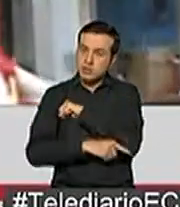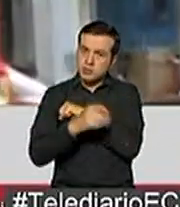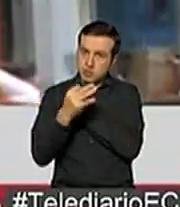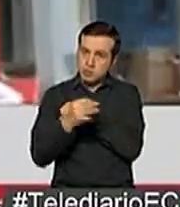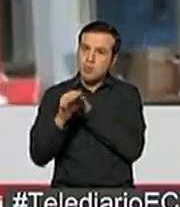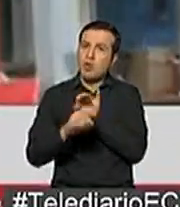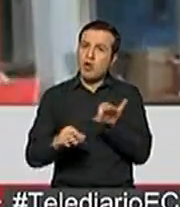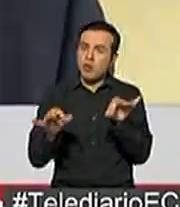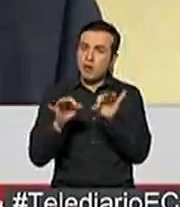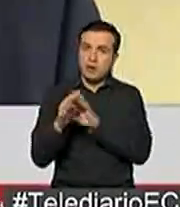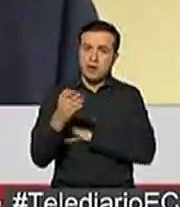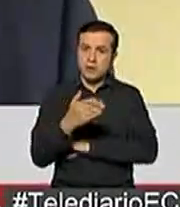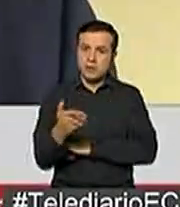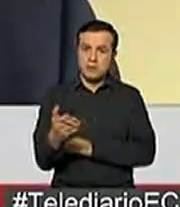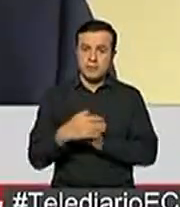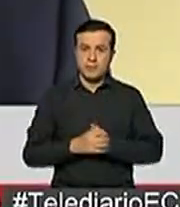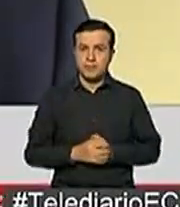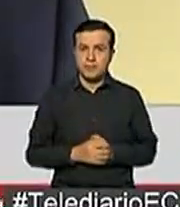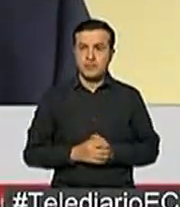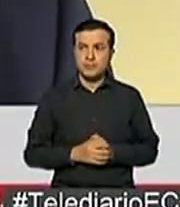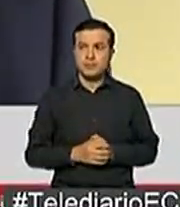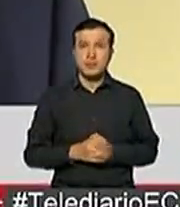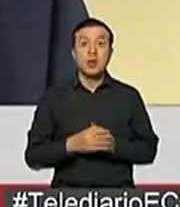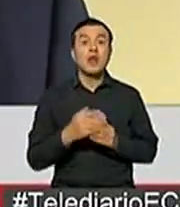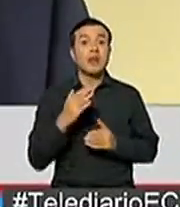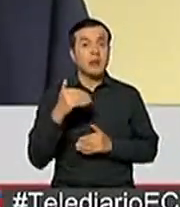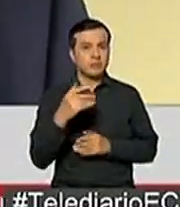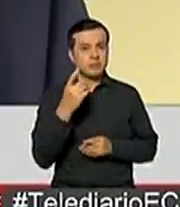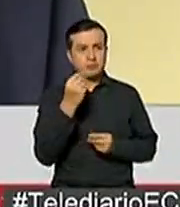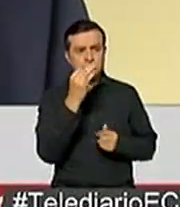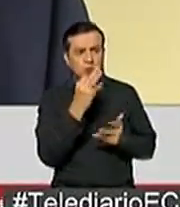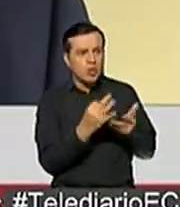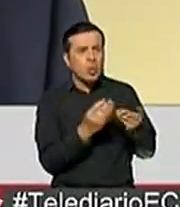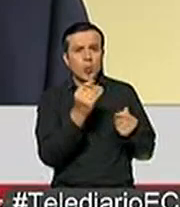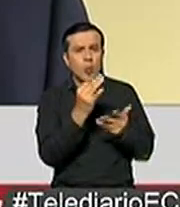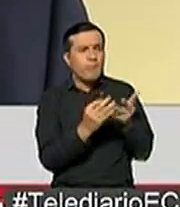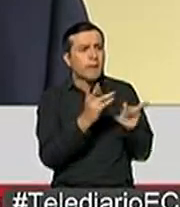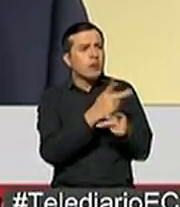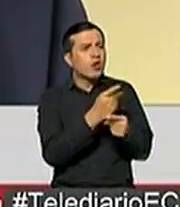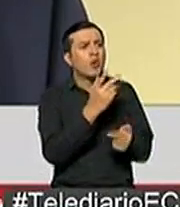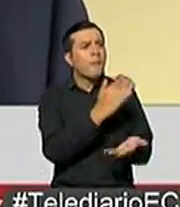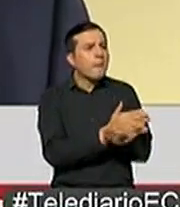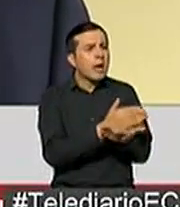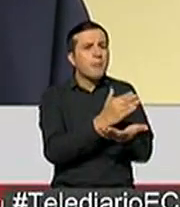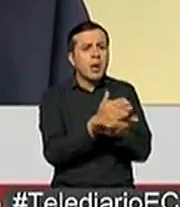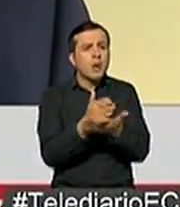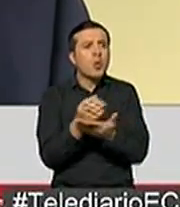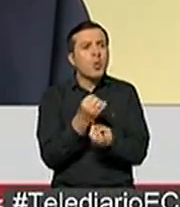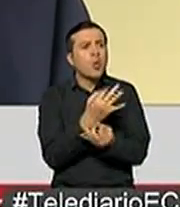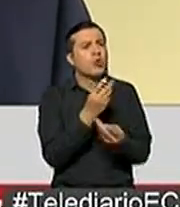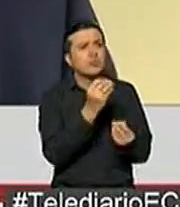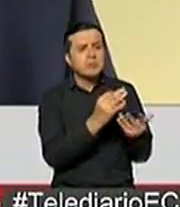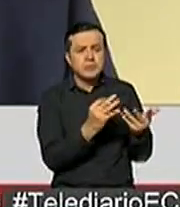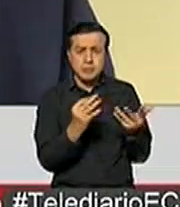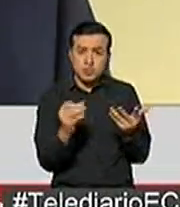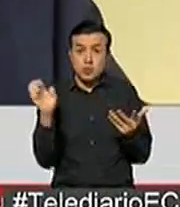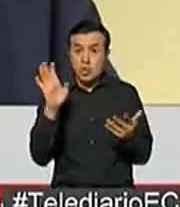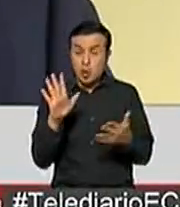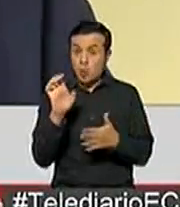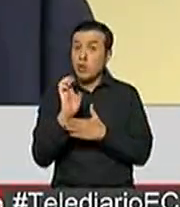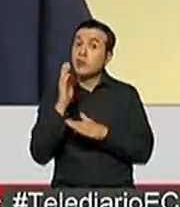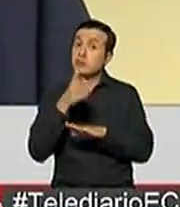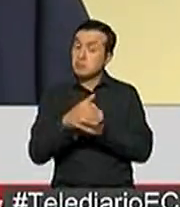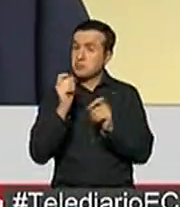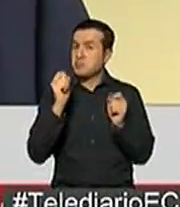los ingresos del fisco cuando se haga la cuantificación final de los perjuicios creo que el país se va a asombrar